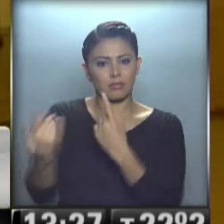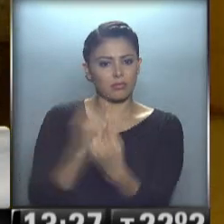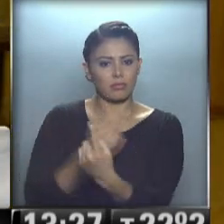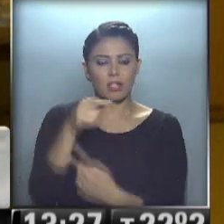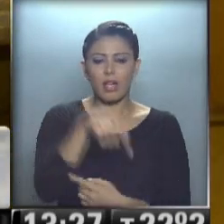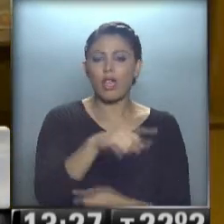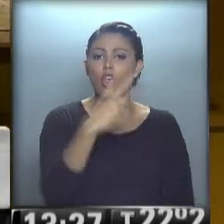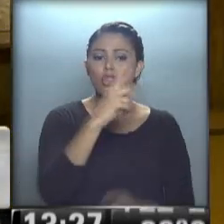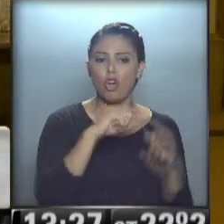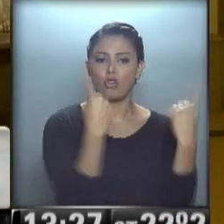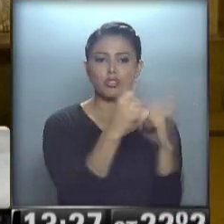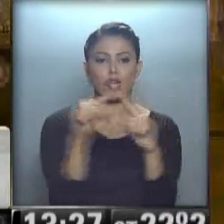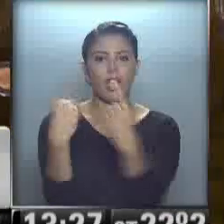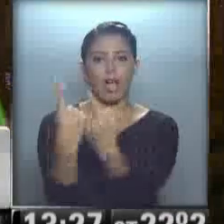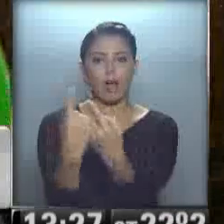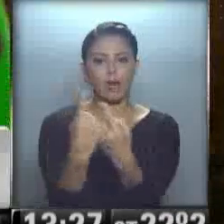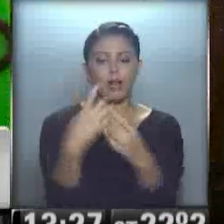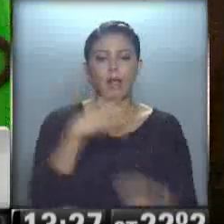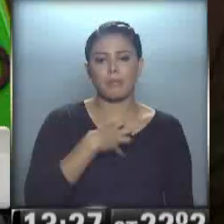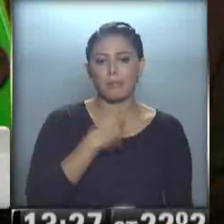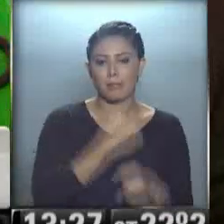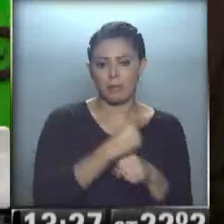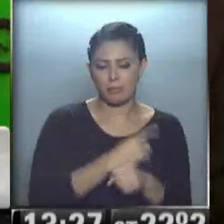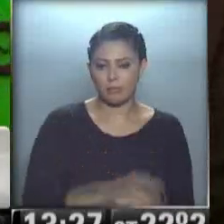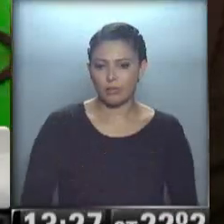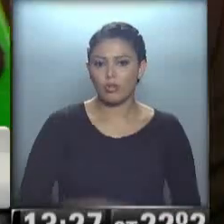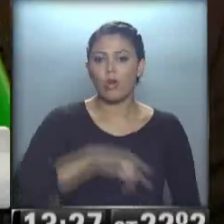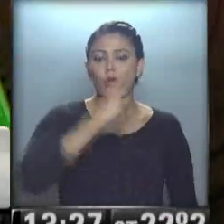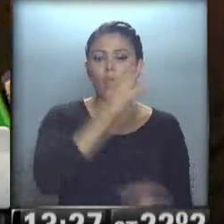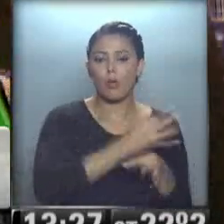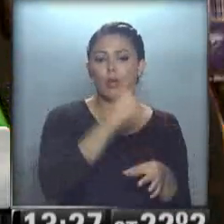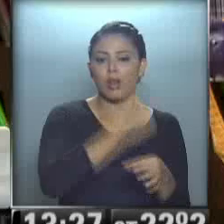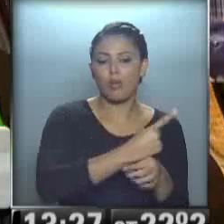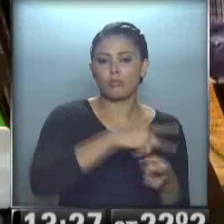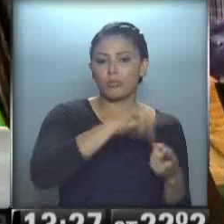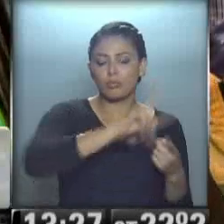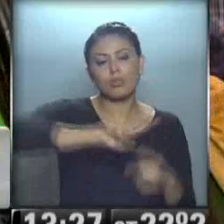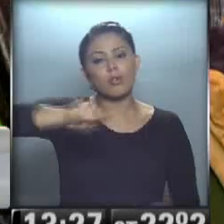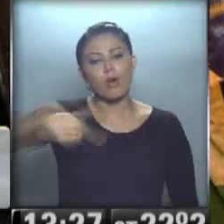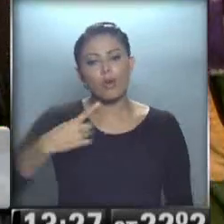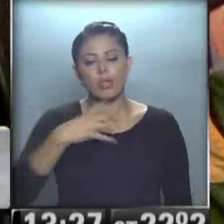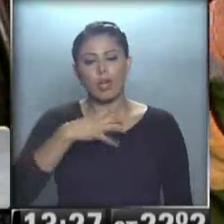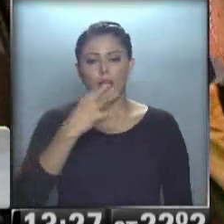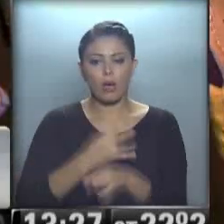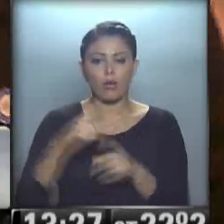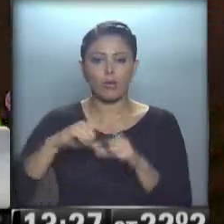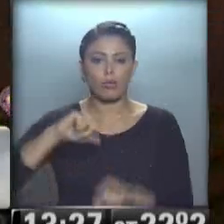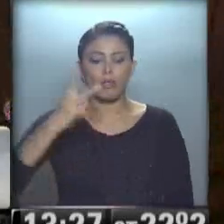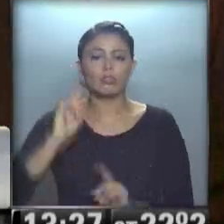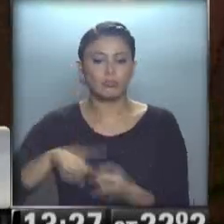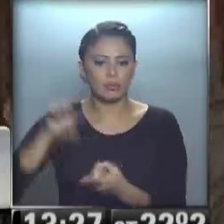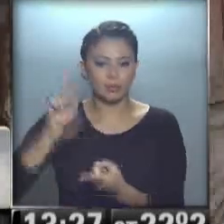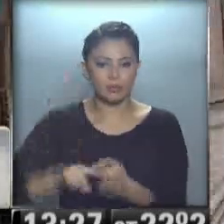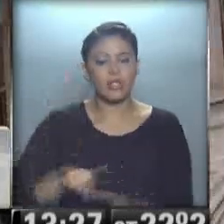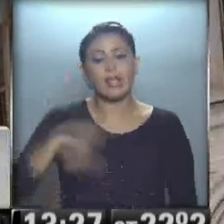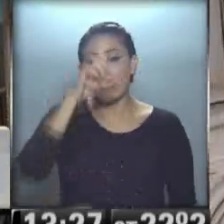a ser dos aulas para dos primeros grados nuevos, uno para la escuela 1 jornada completa y otro para la escuela 2 de jornada completa. Y en